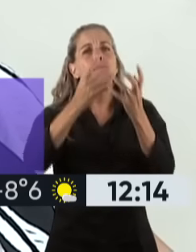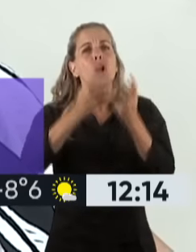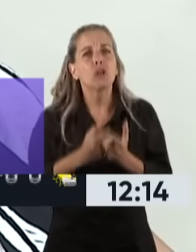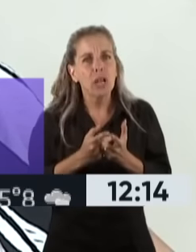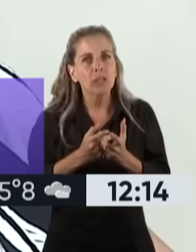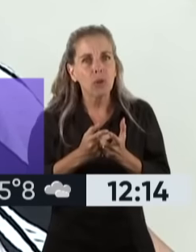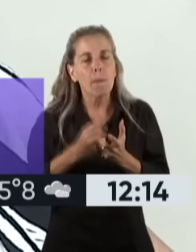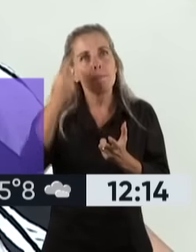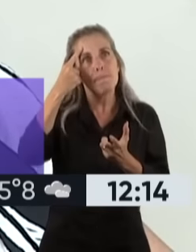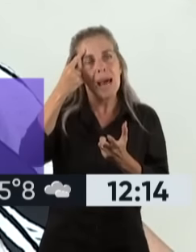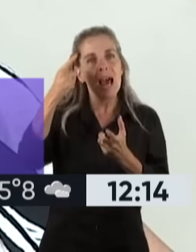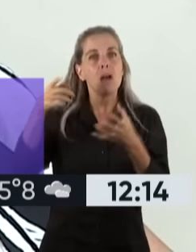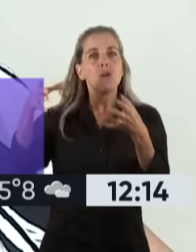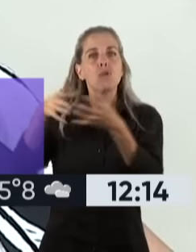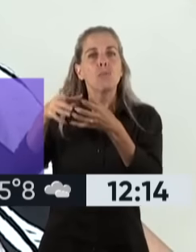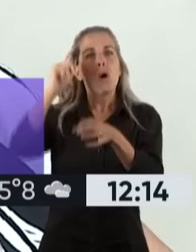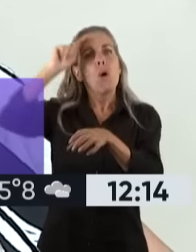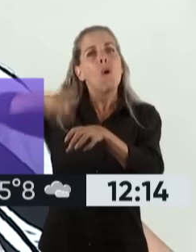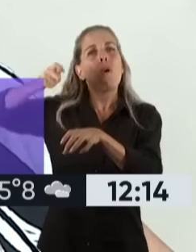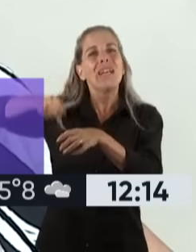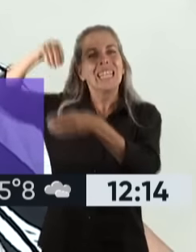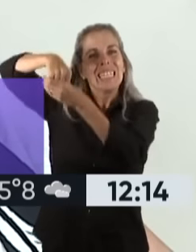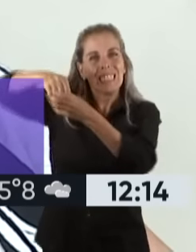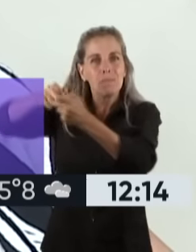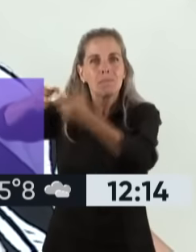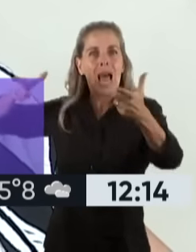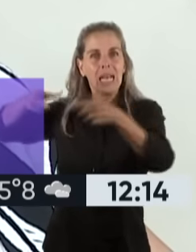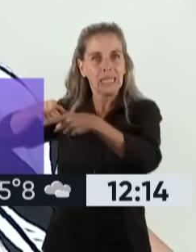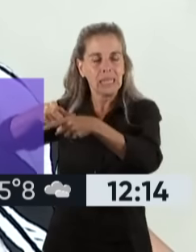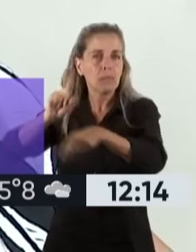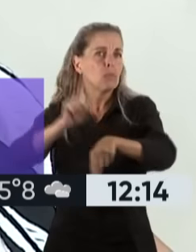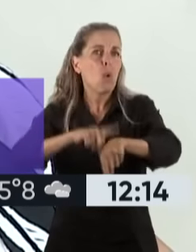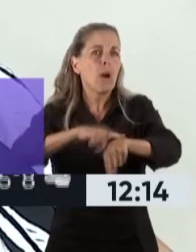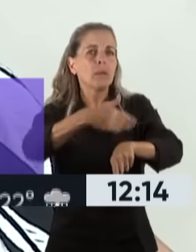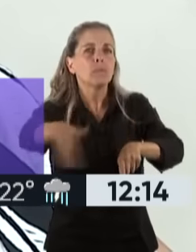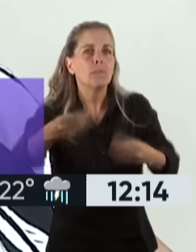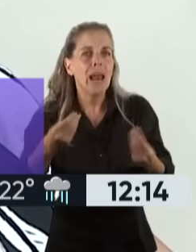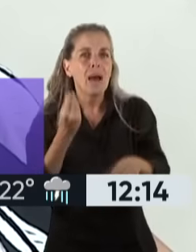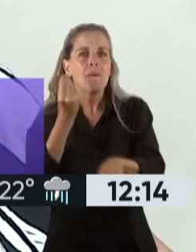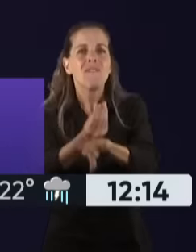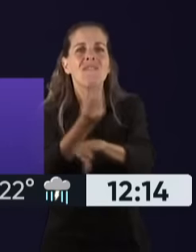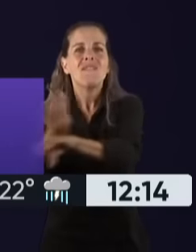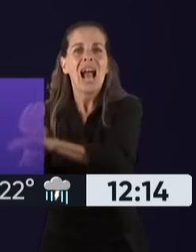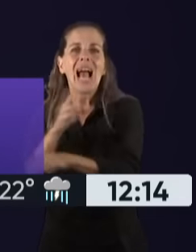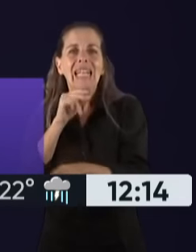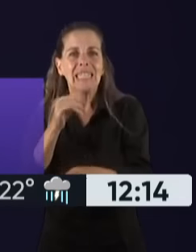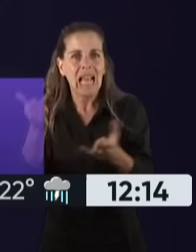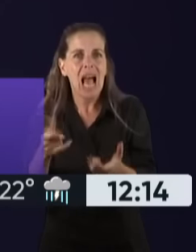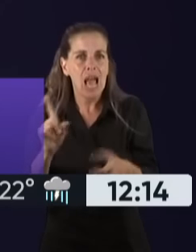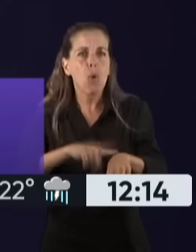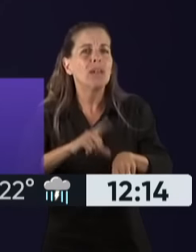ampliar la Corte Suprema Y cuándo enviaría el pliego para llenar la vacante que está pendiente Gracias bueno